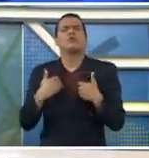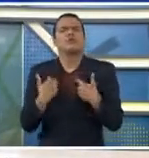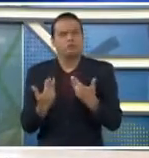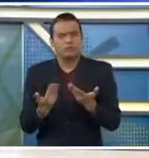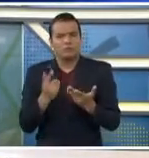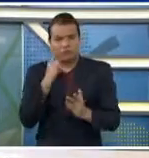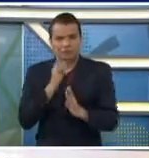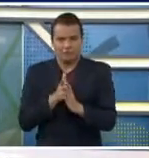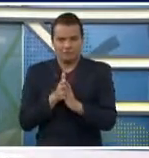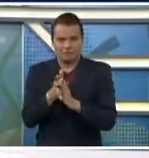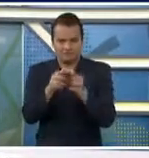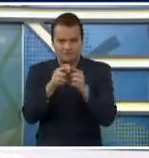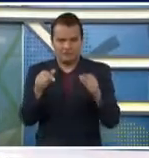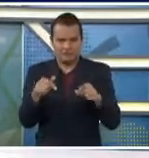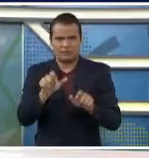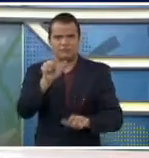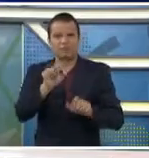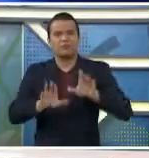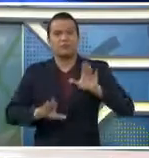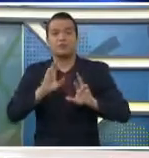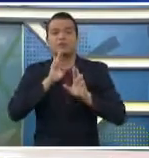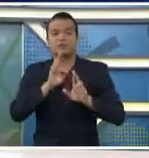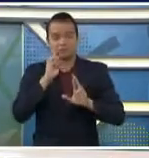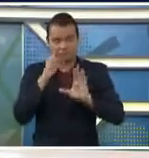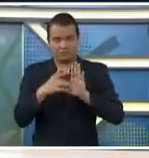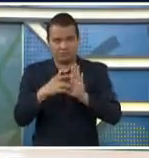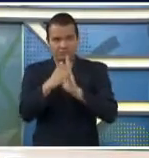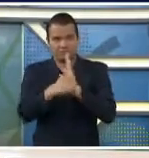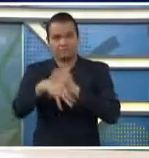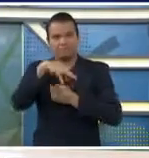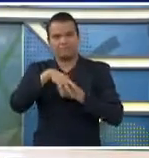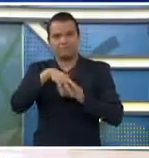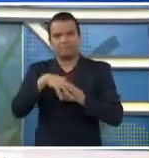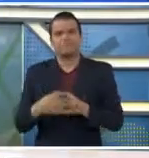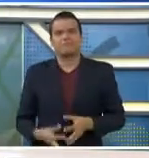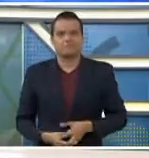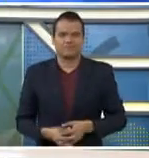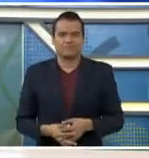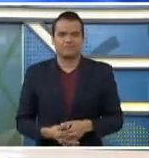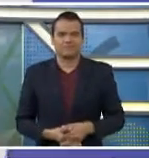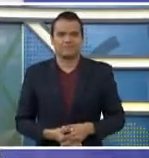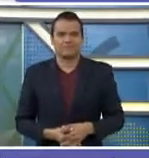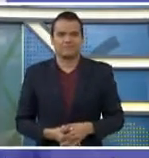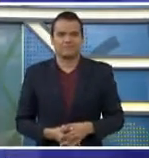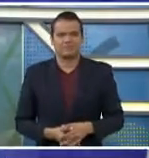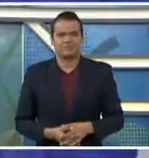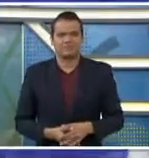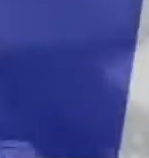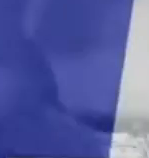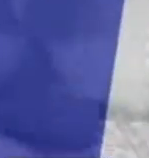potenciar sus territorios. La respuesta de los candidatos y otras noticias en nuestra agenda electoral.